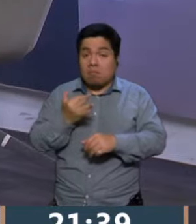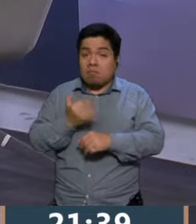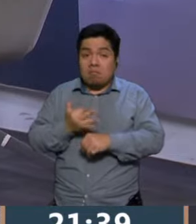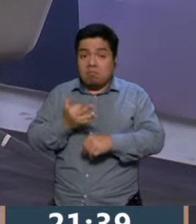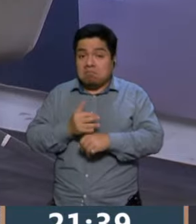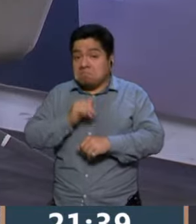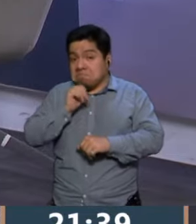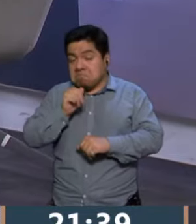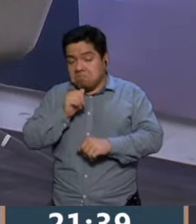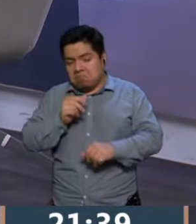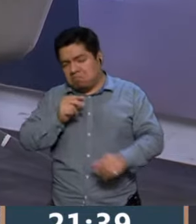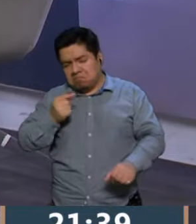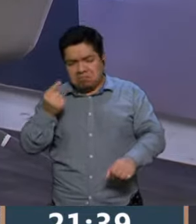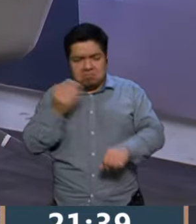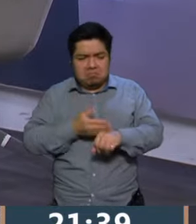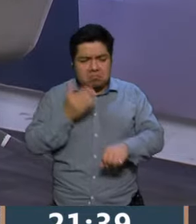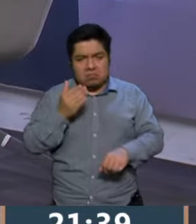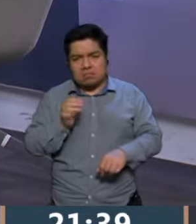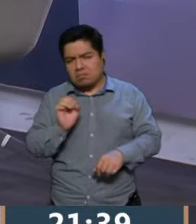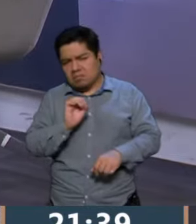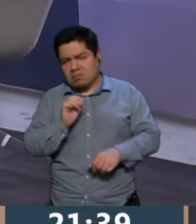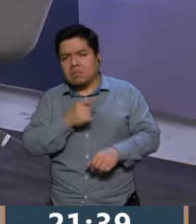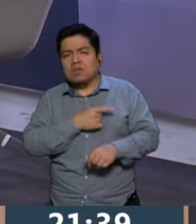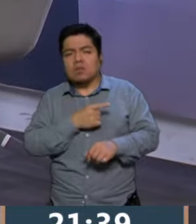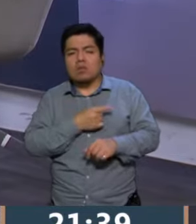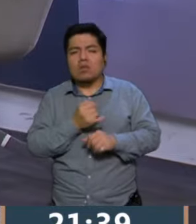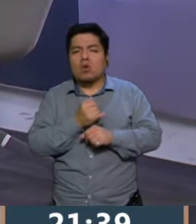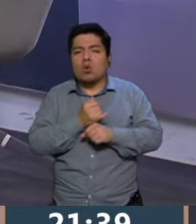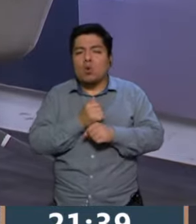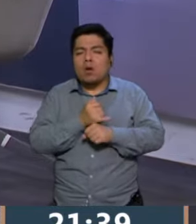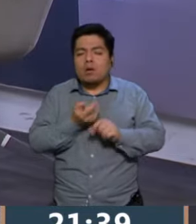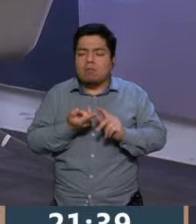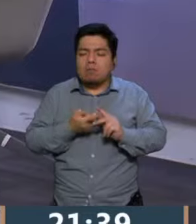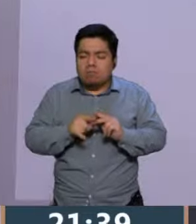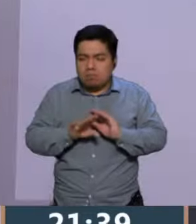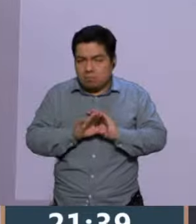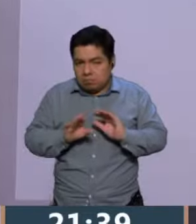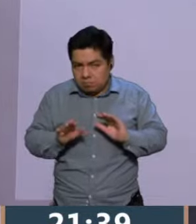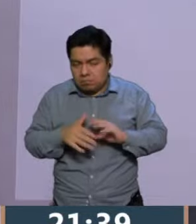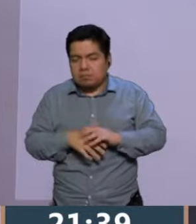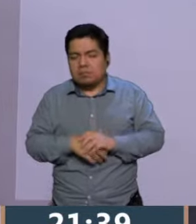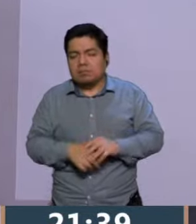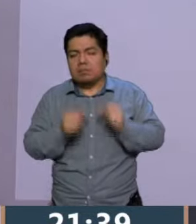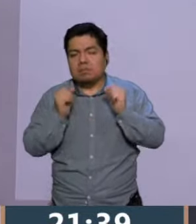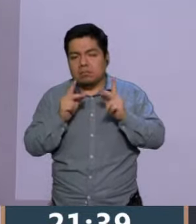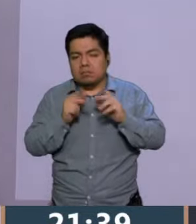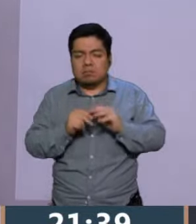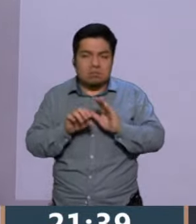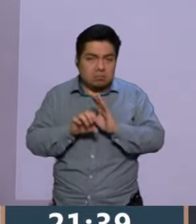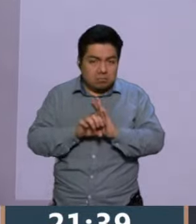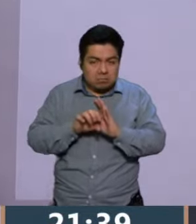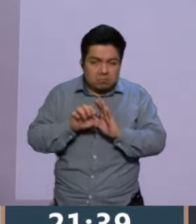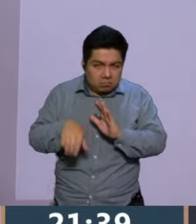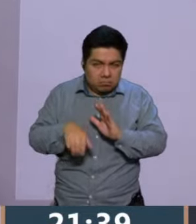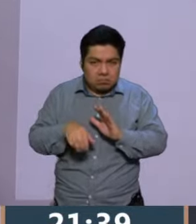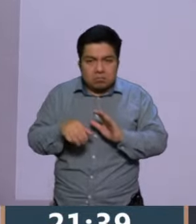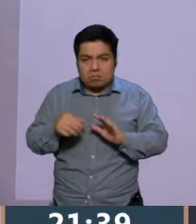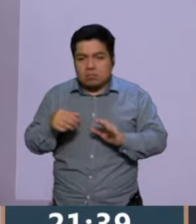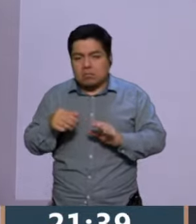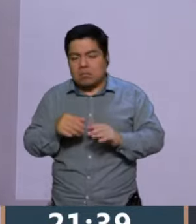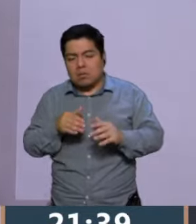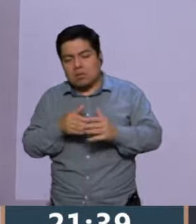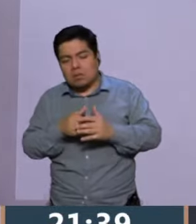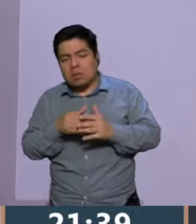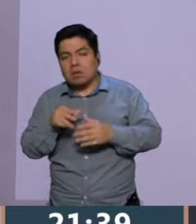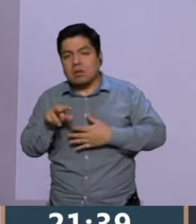imponiendo ningún tipo de sanción, sino solamente es inicio de investigación. Ok. En ese sentido, si se hubieran dictado medidas cautelares